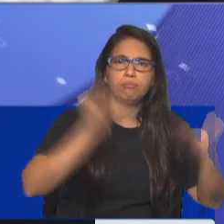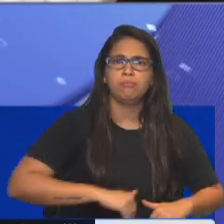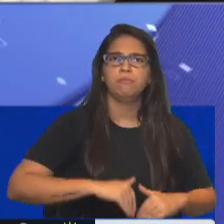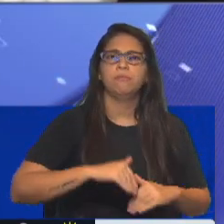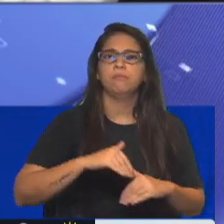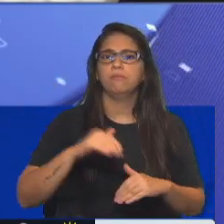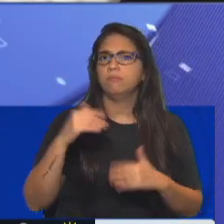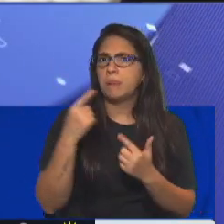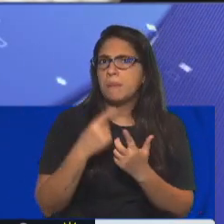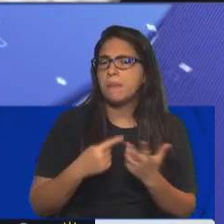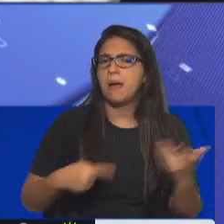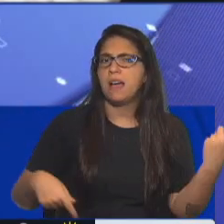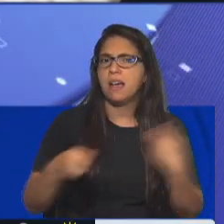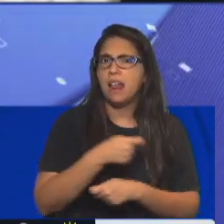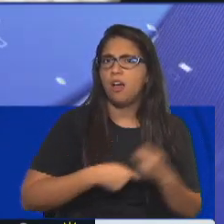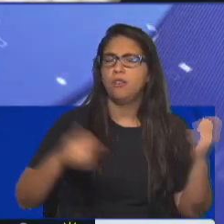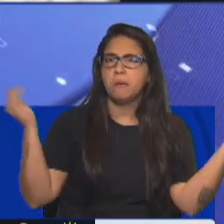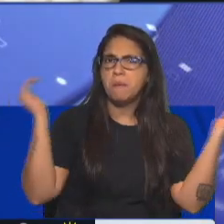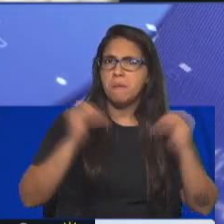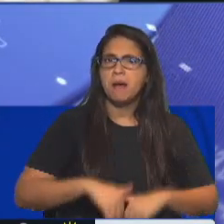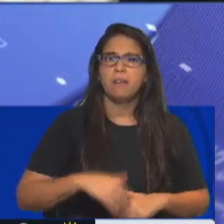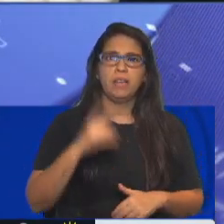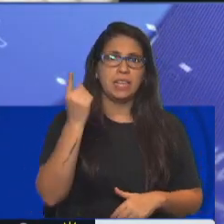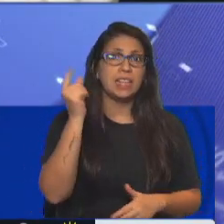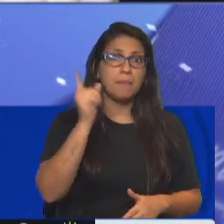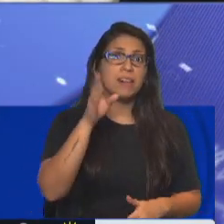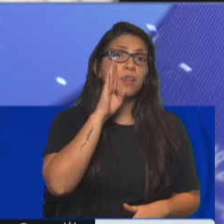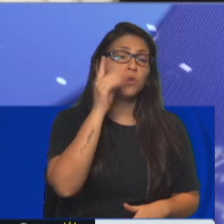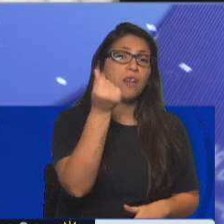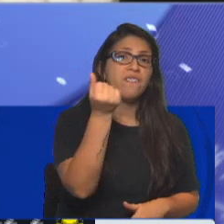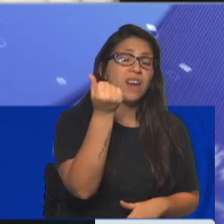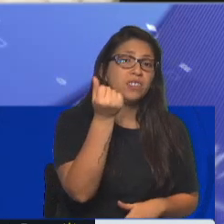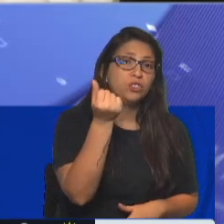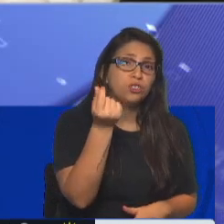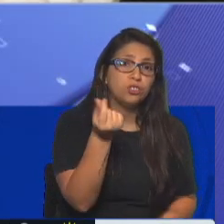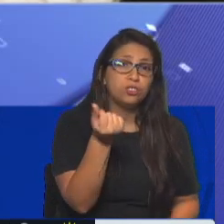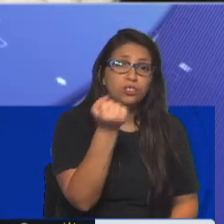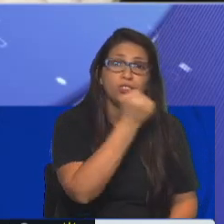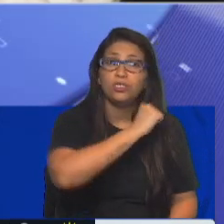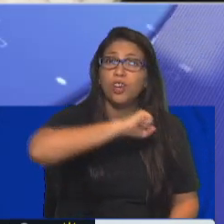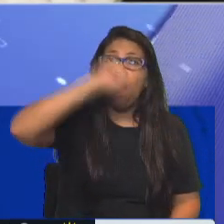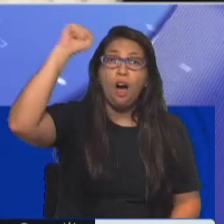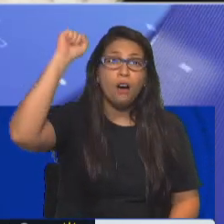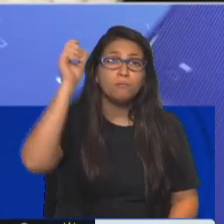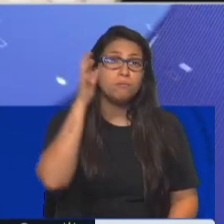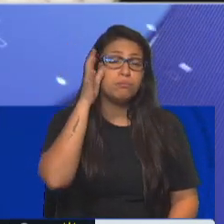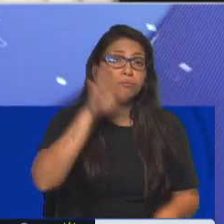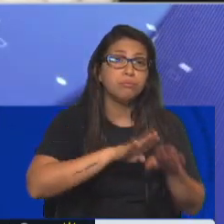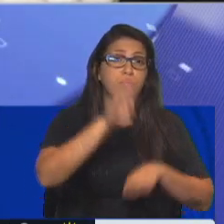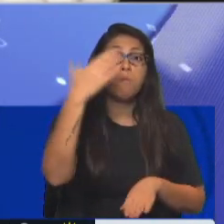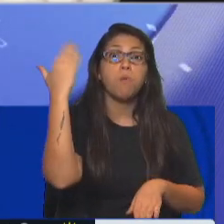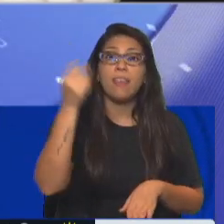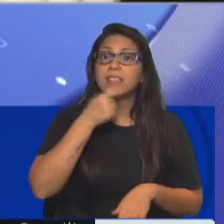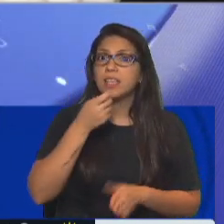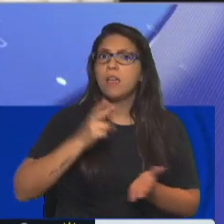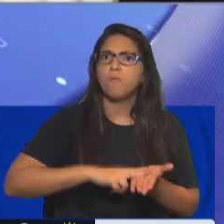posibles consecuencias, incluso inflacionarias, para el propio país, digamos, para Estados Unidos. ¿Cómo estás viendo y qué análisis haces de estas consecuencias, más